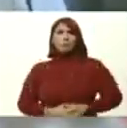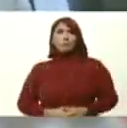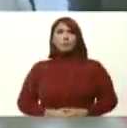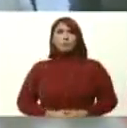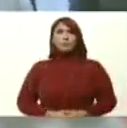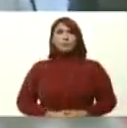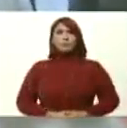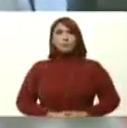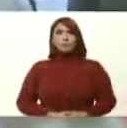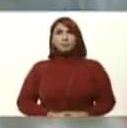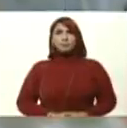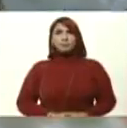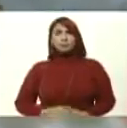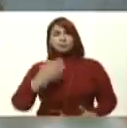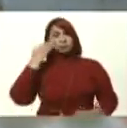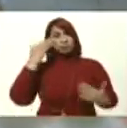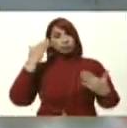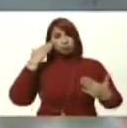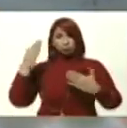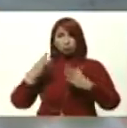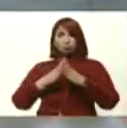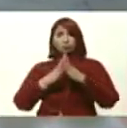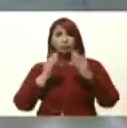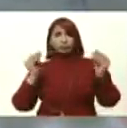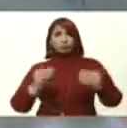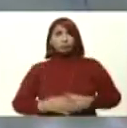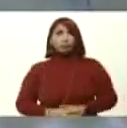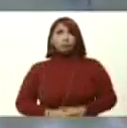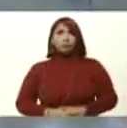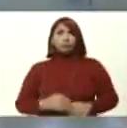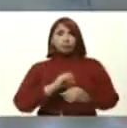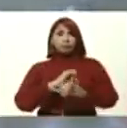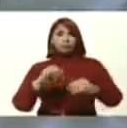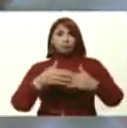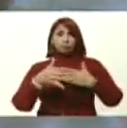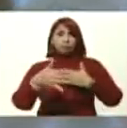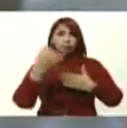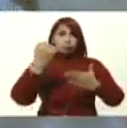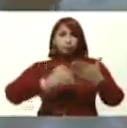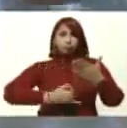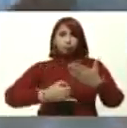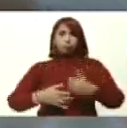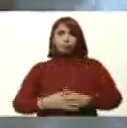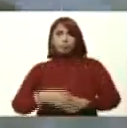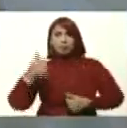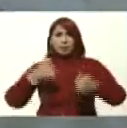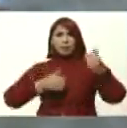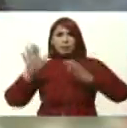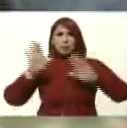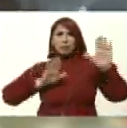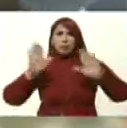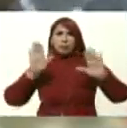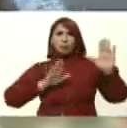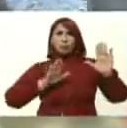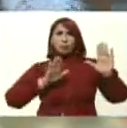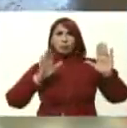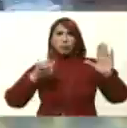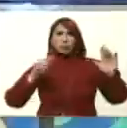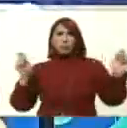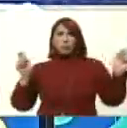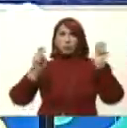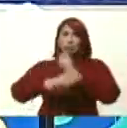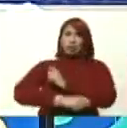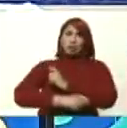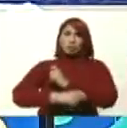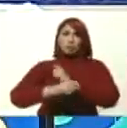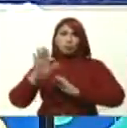campaña. Mis saludos, pues, a todos. Terminó el periodo de inscripción de candidaturas y de modificación de